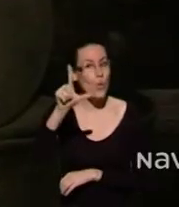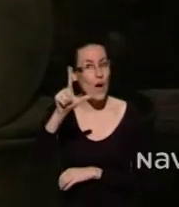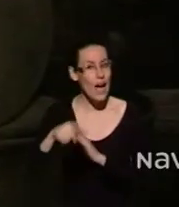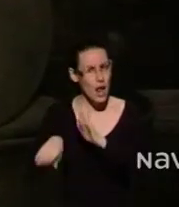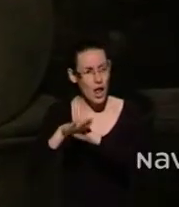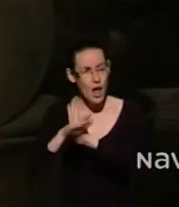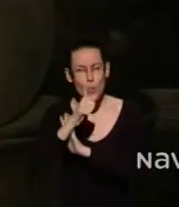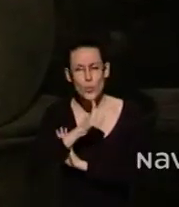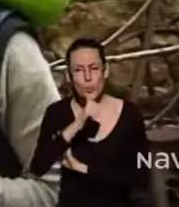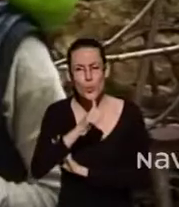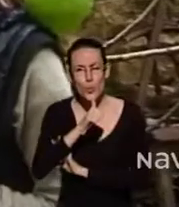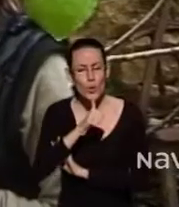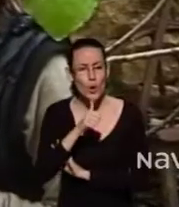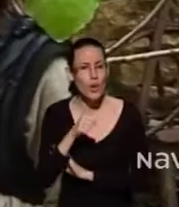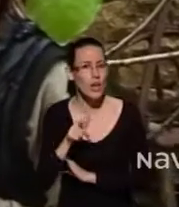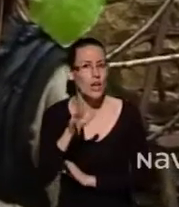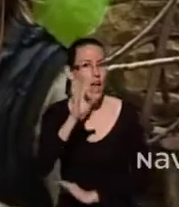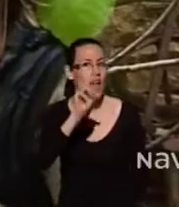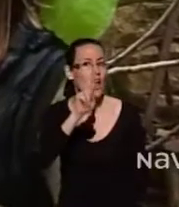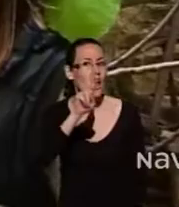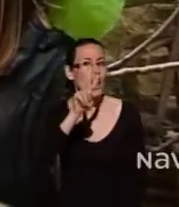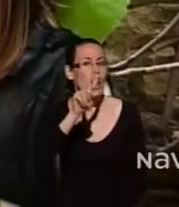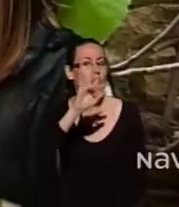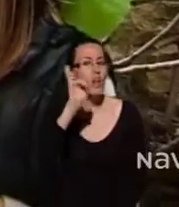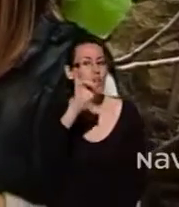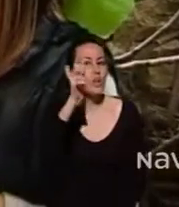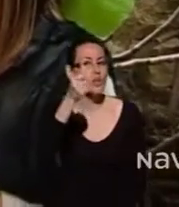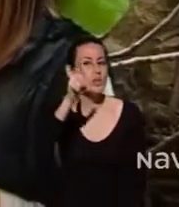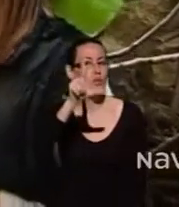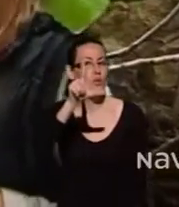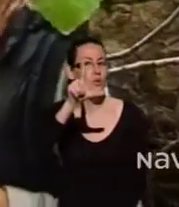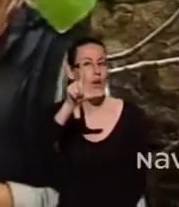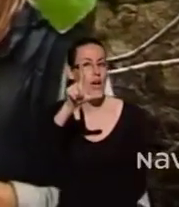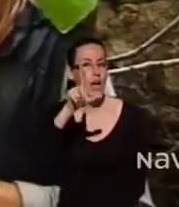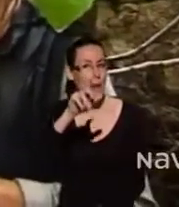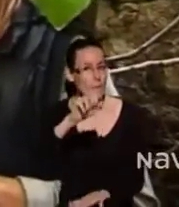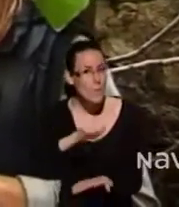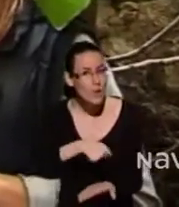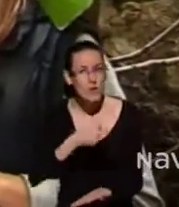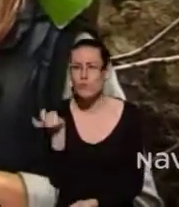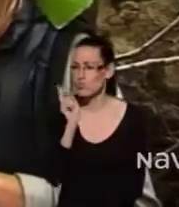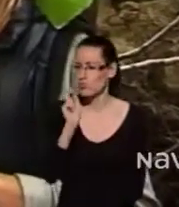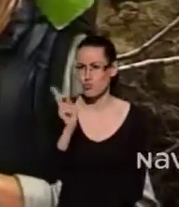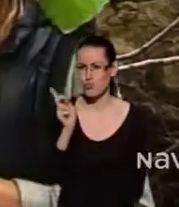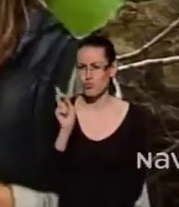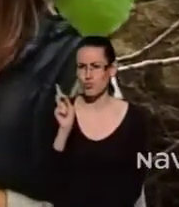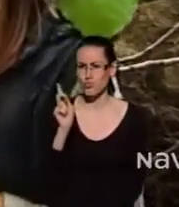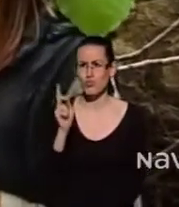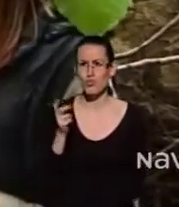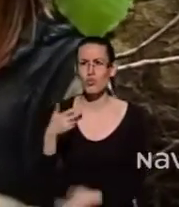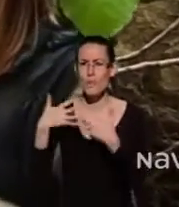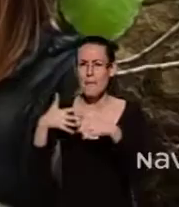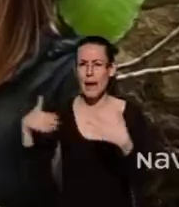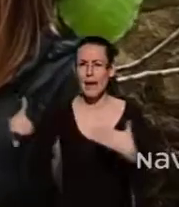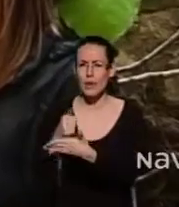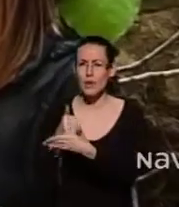que se conserva. ¿Y el trujal es tabaco? No, está lleno. ¿Ah, o sea, sí? Sigue teniendo la maquinaria, se sigue conservando.